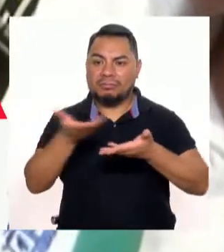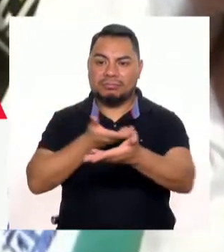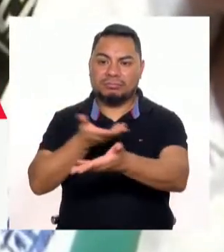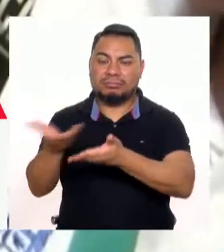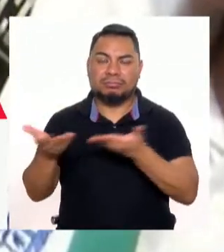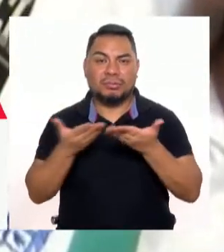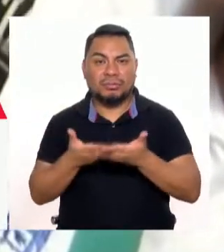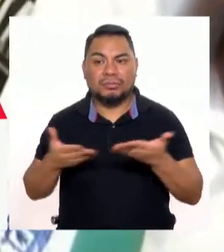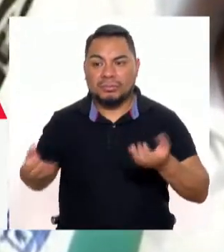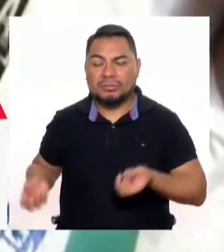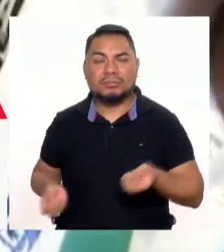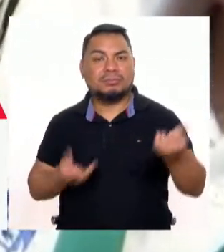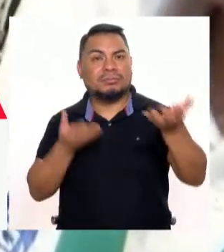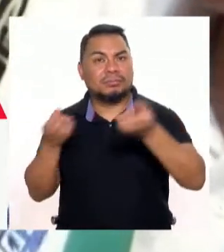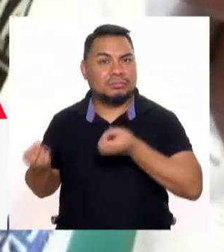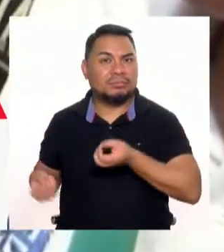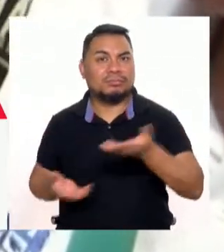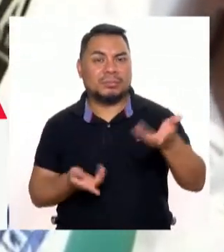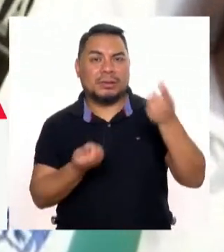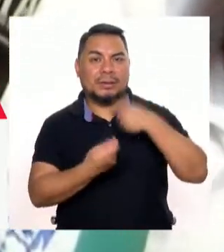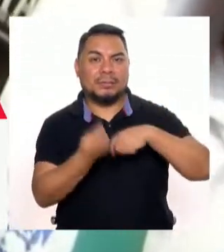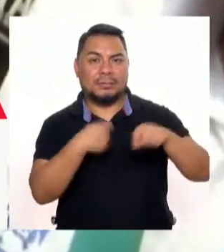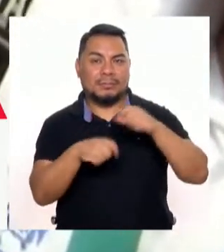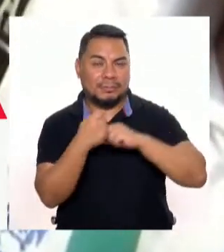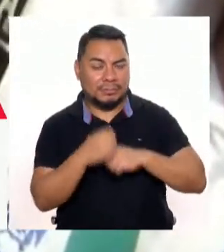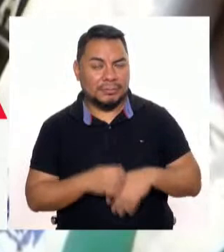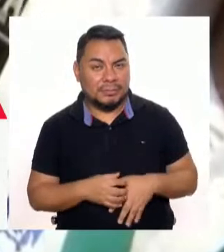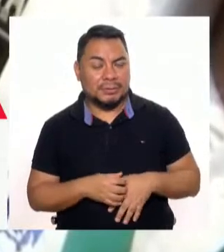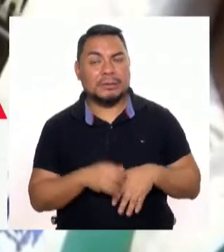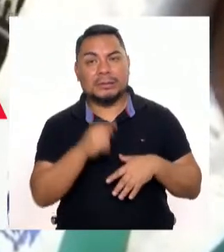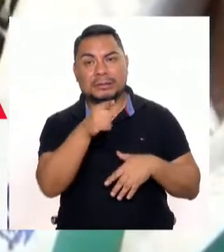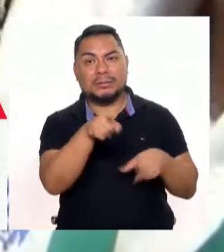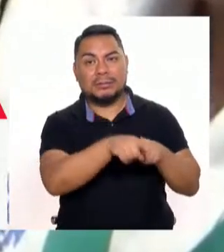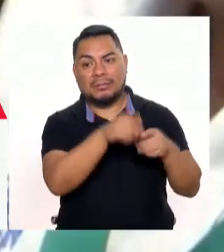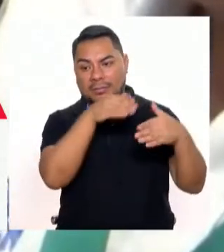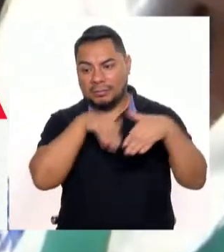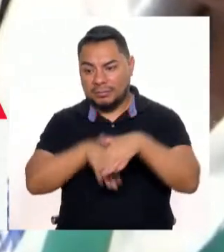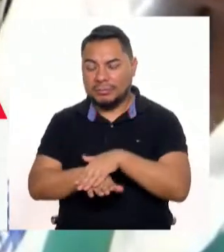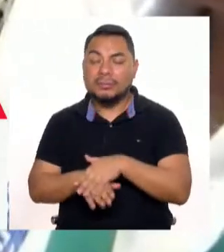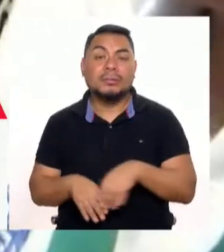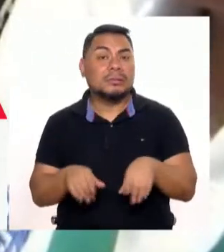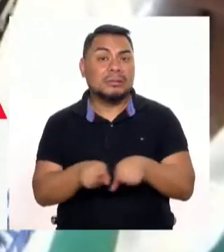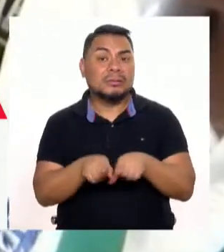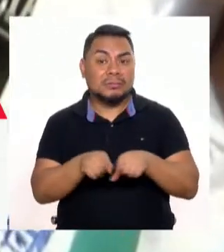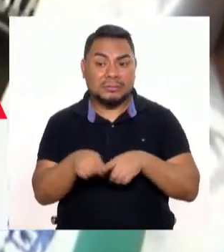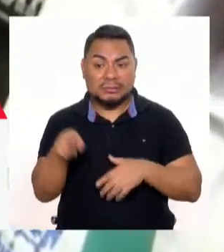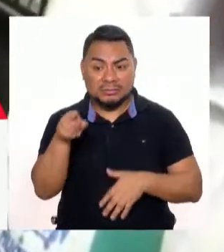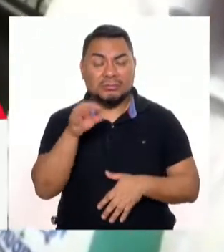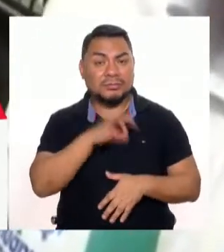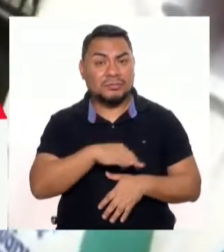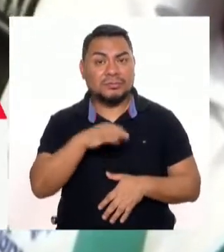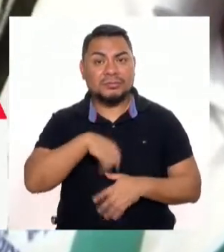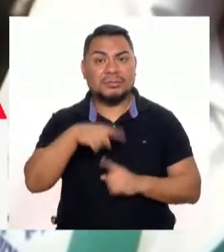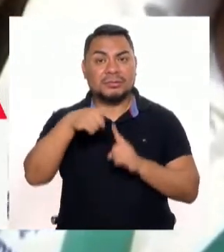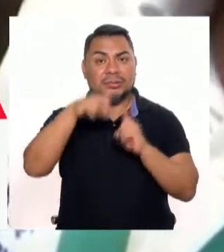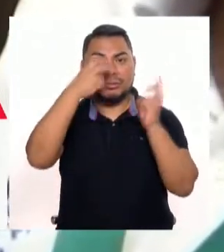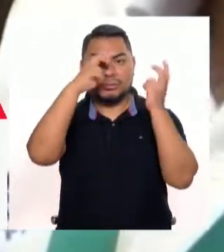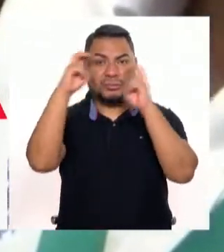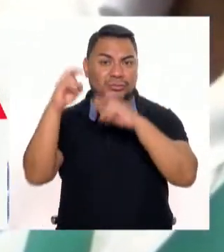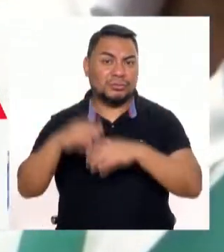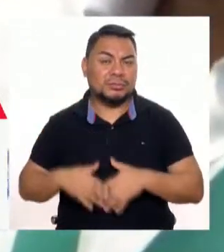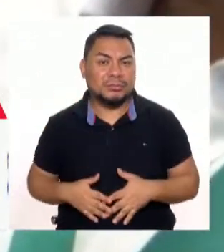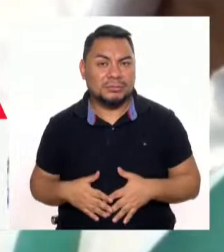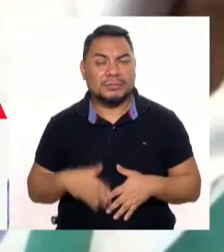saquen sus productos al mercado más cercano y puedan venderlos sino también convocar al turismo para que nosotros sabemos de que